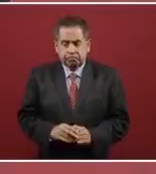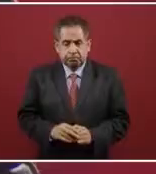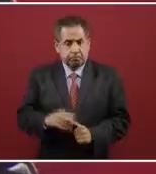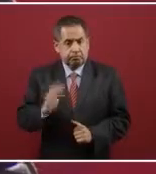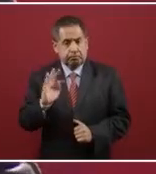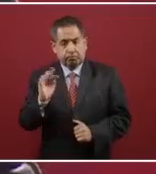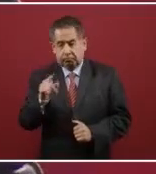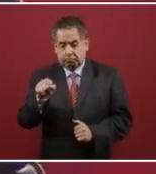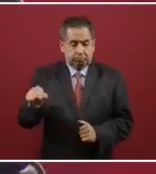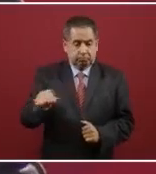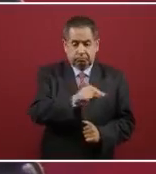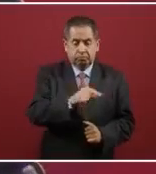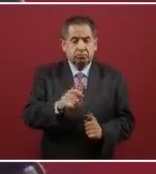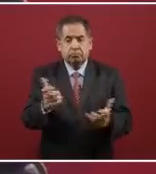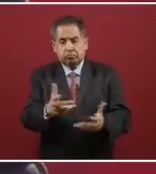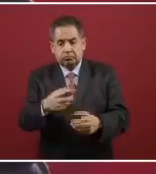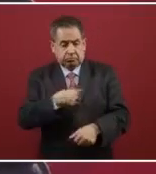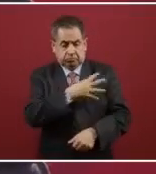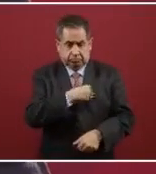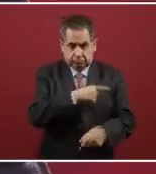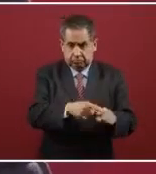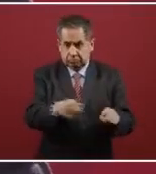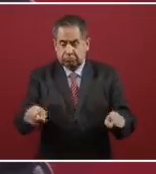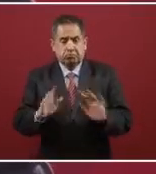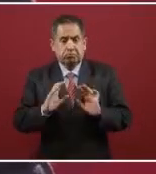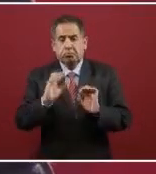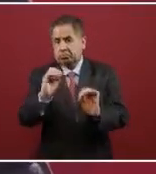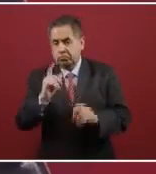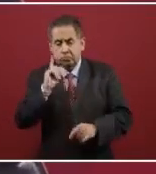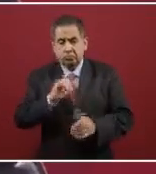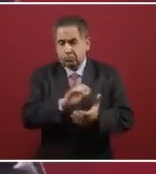el desempeño de mis hijos, ni de mi esposa,